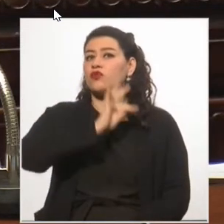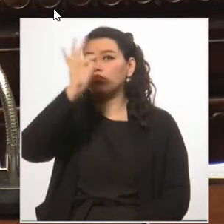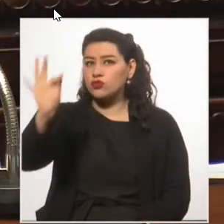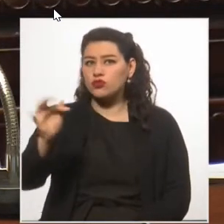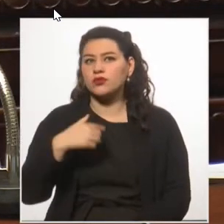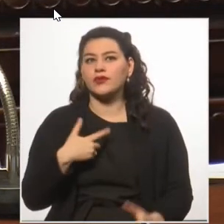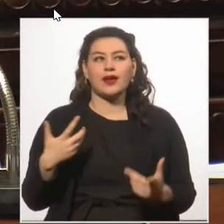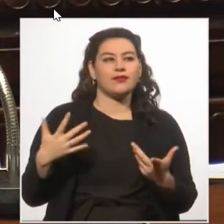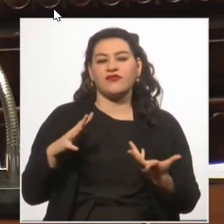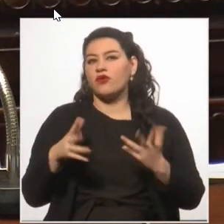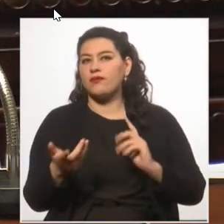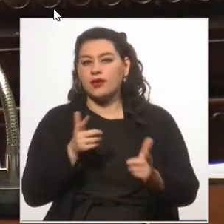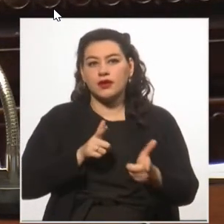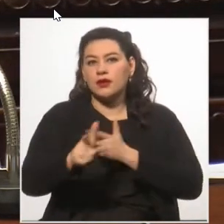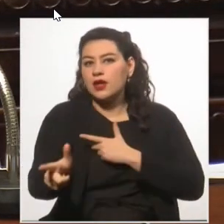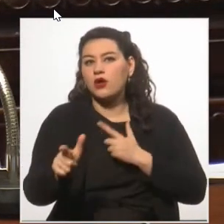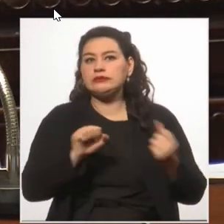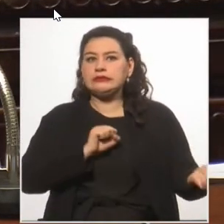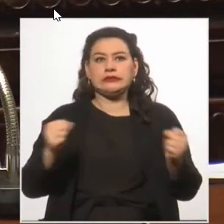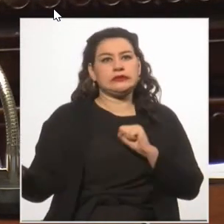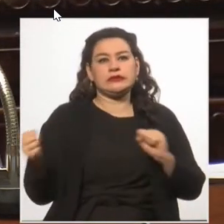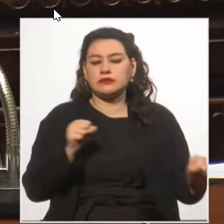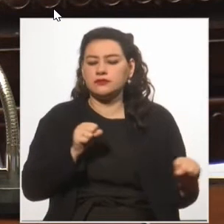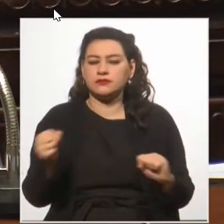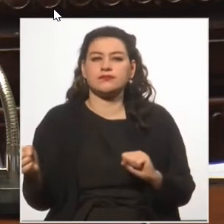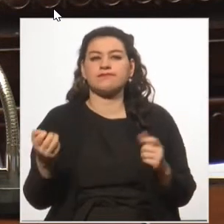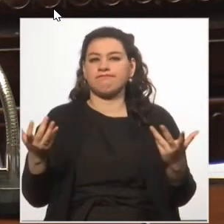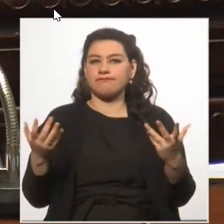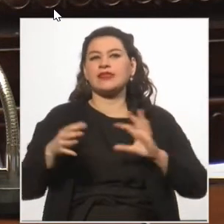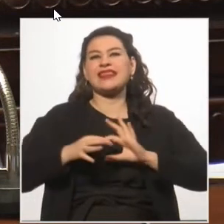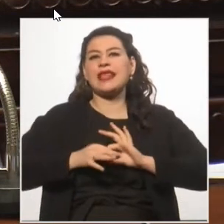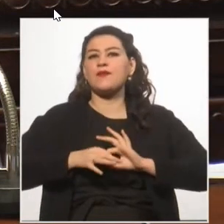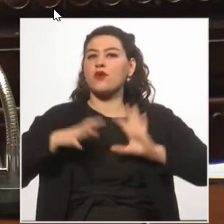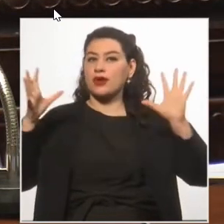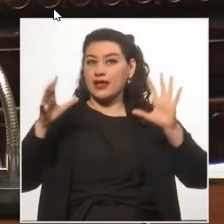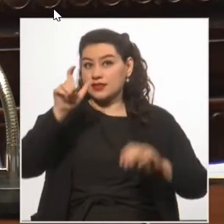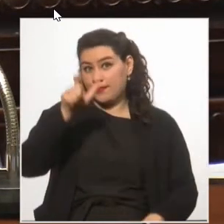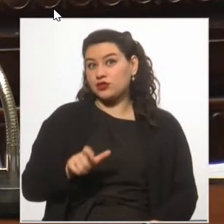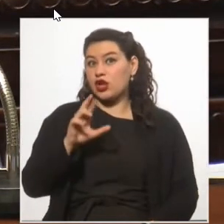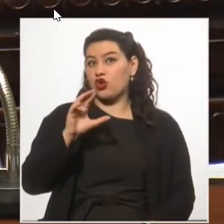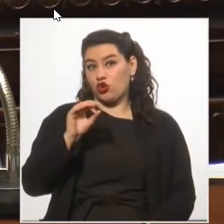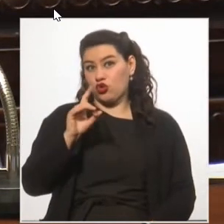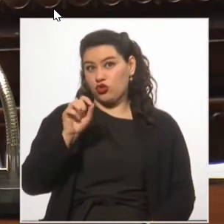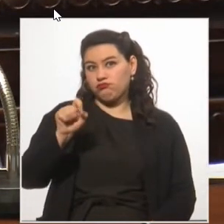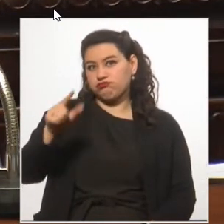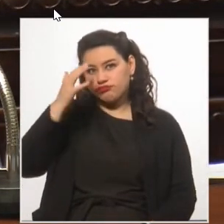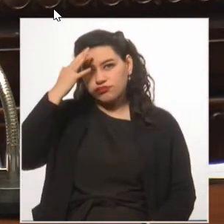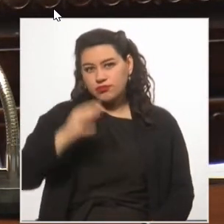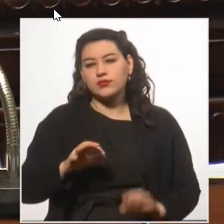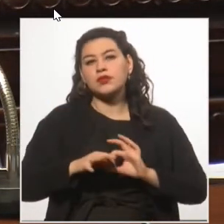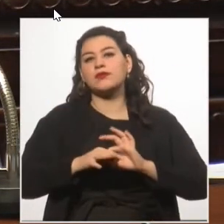posturas reaccionarias o desesperadas. La democracia, para Rodó, debía